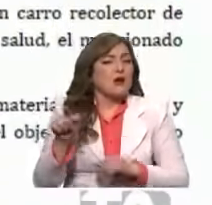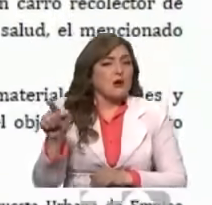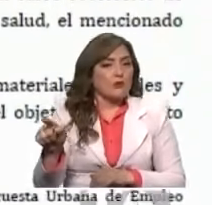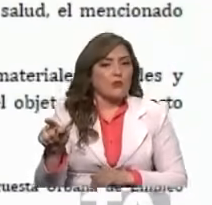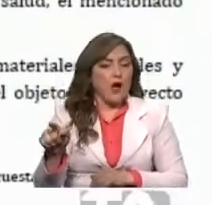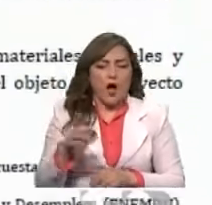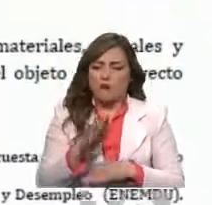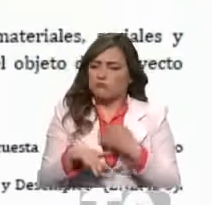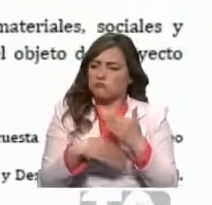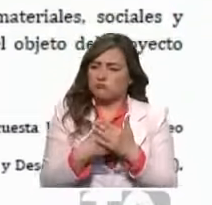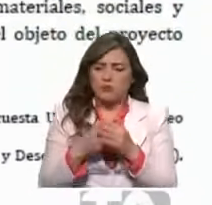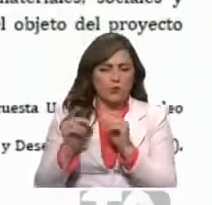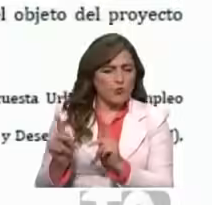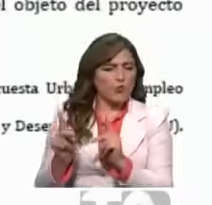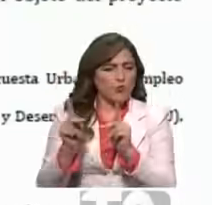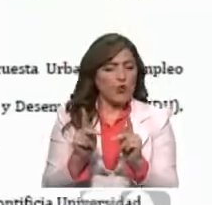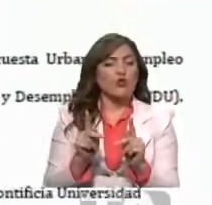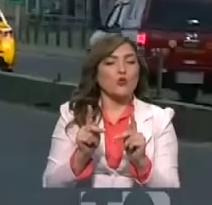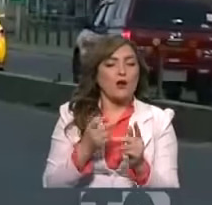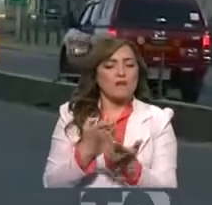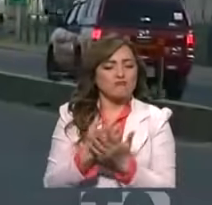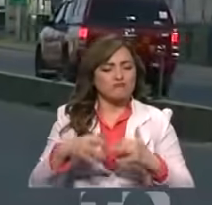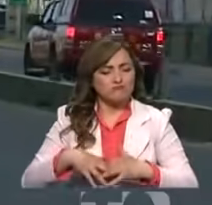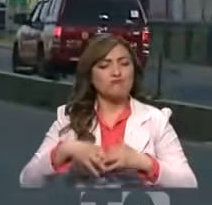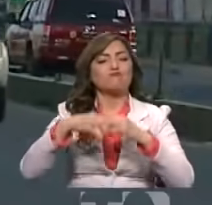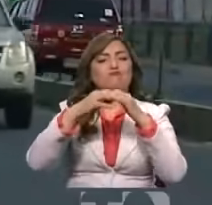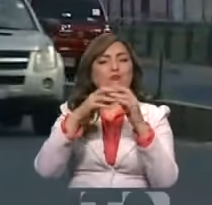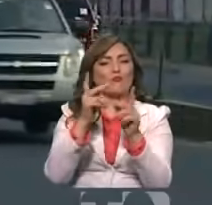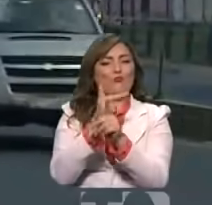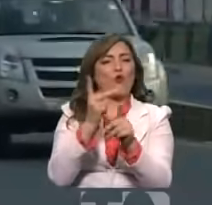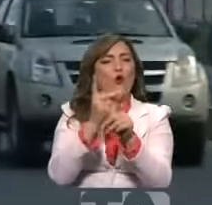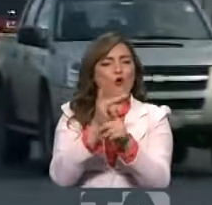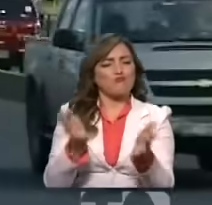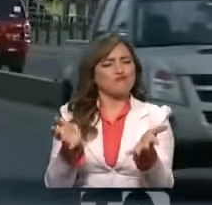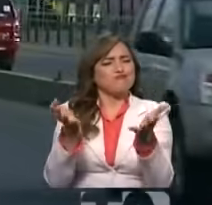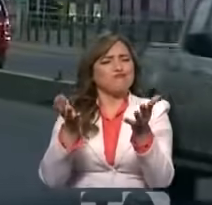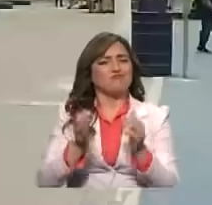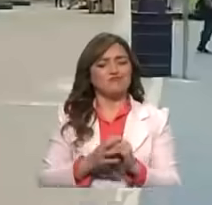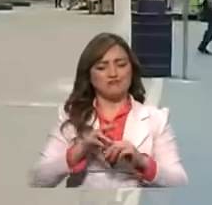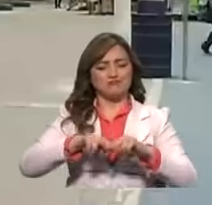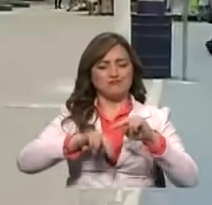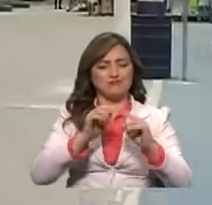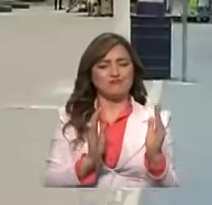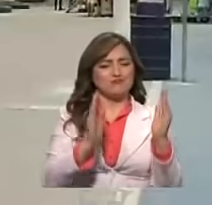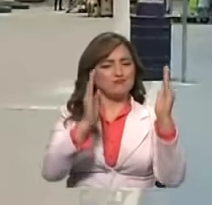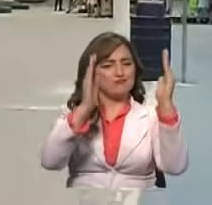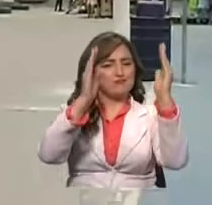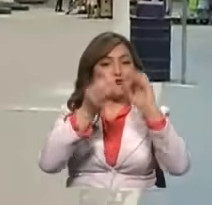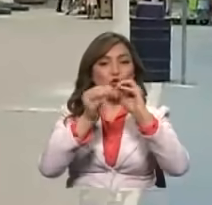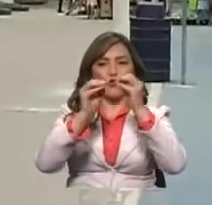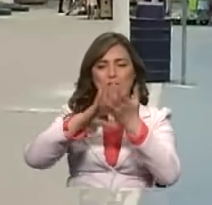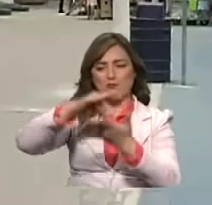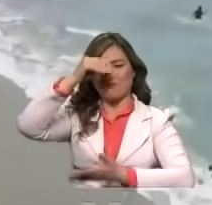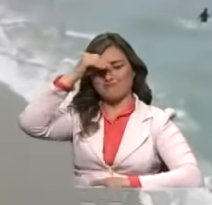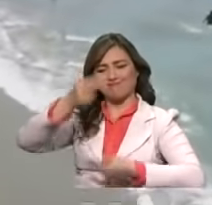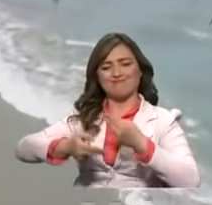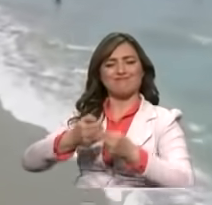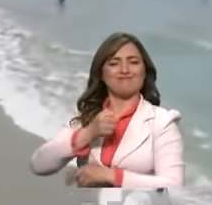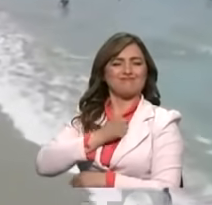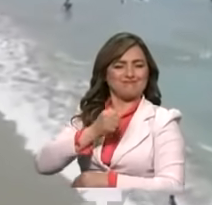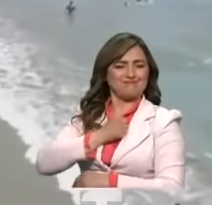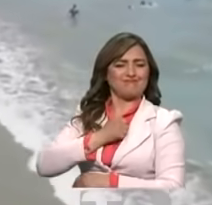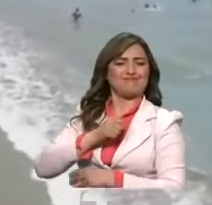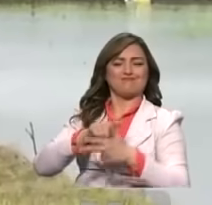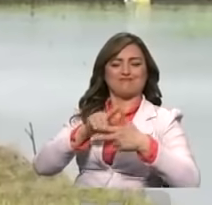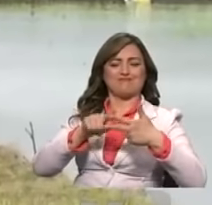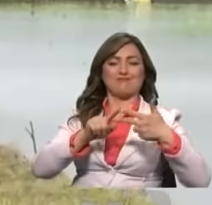reactivar a los sectores productivos con estímulos. Se plantea además crear infraestructura, formación para emprendedores, fomentar